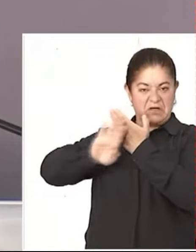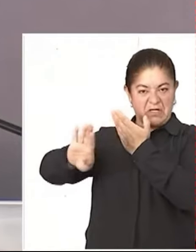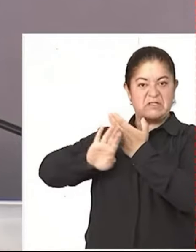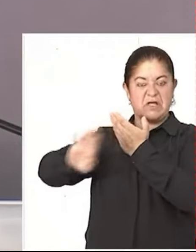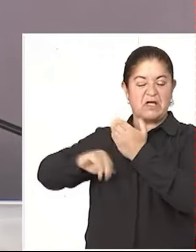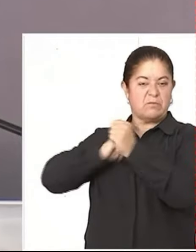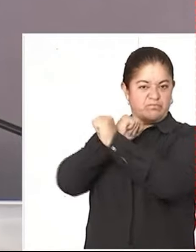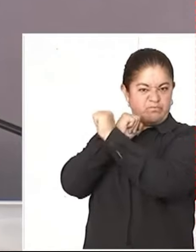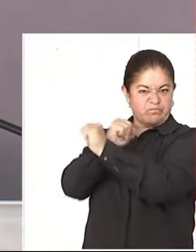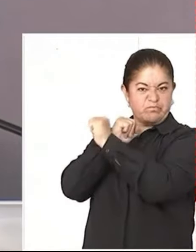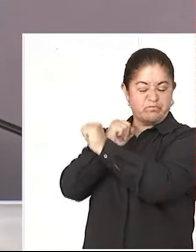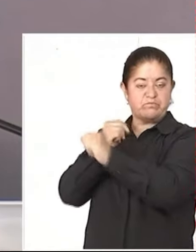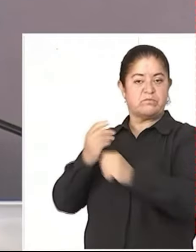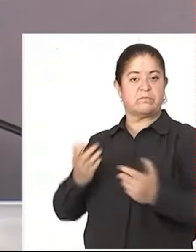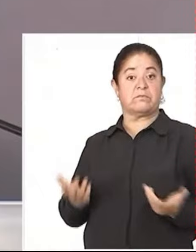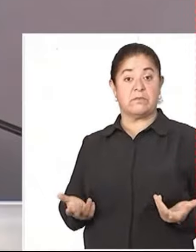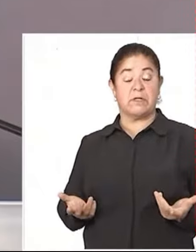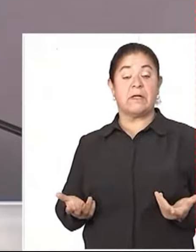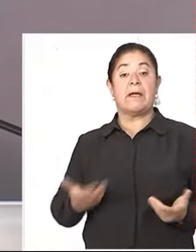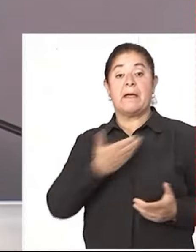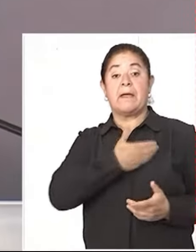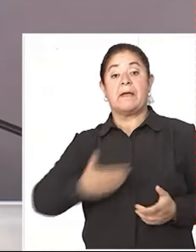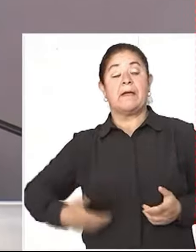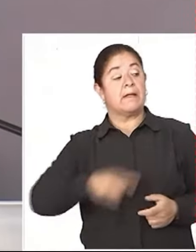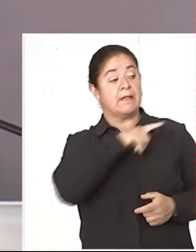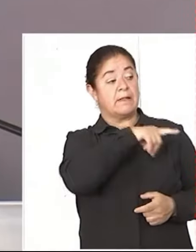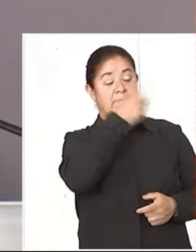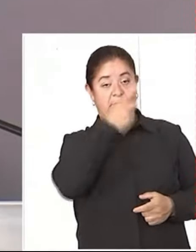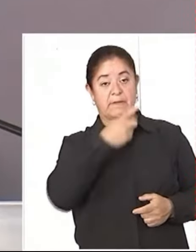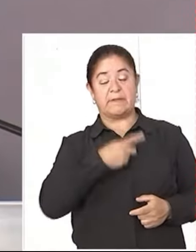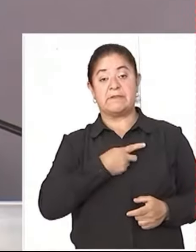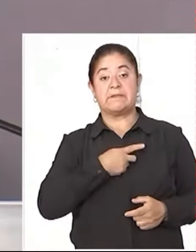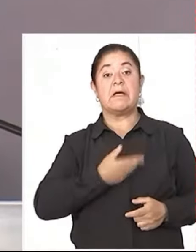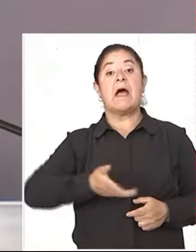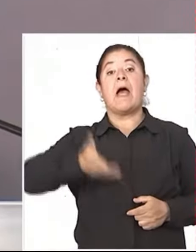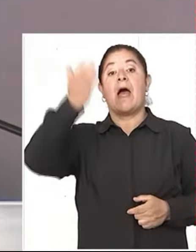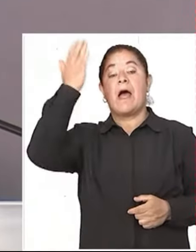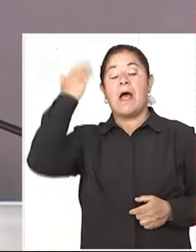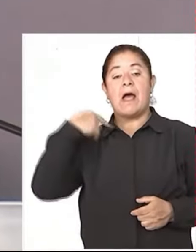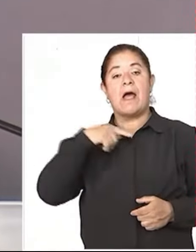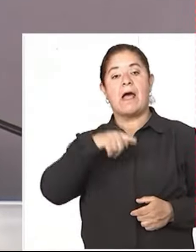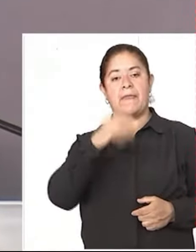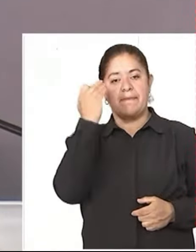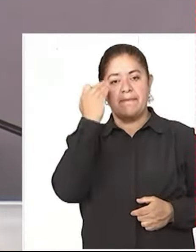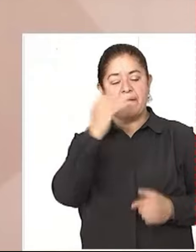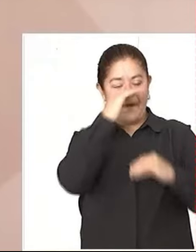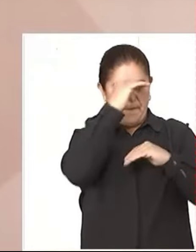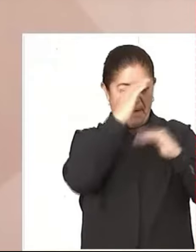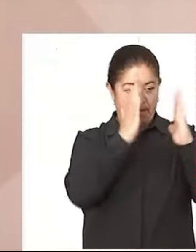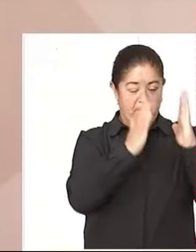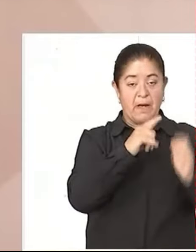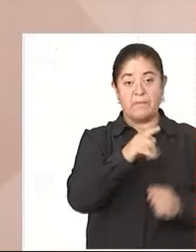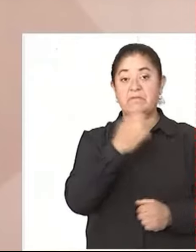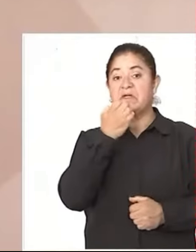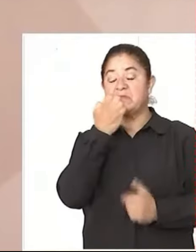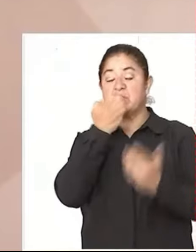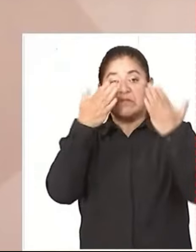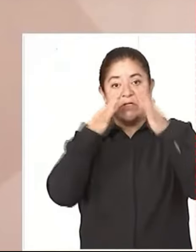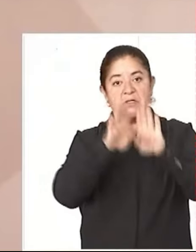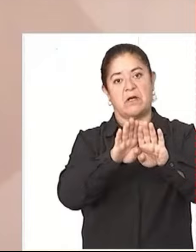este le pertenece a la gente del pueblo entonces mis queridos amigos si ustedes son una de las personas que apoyan a nuestra